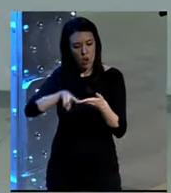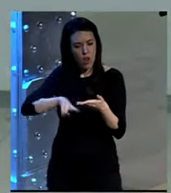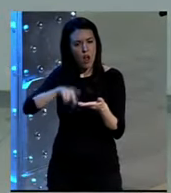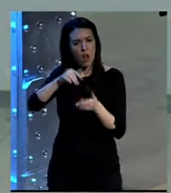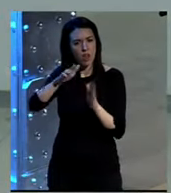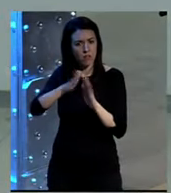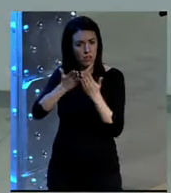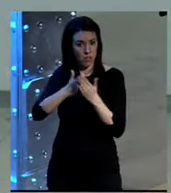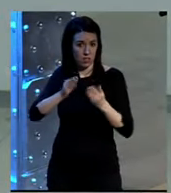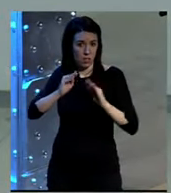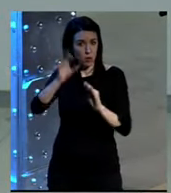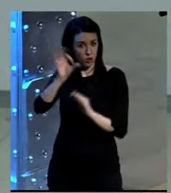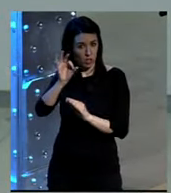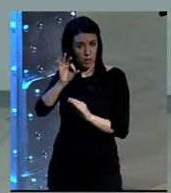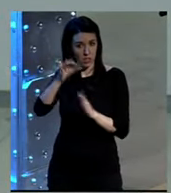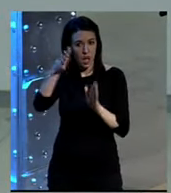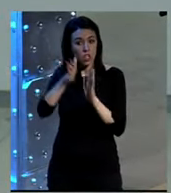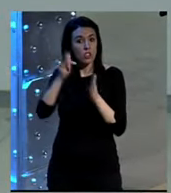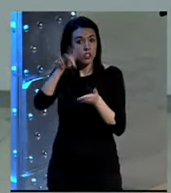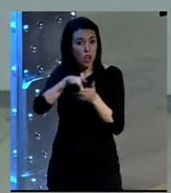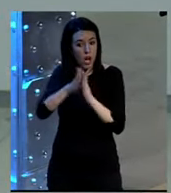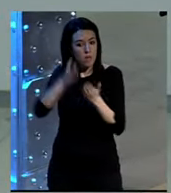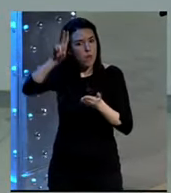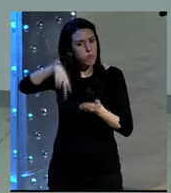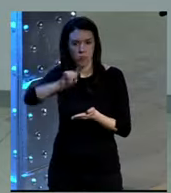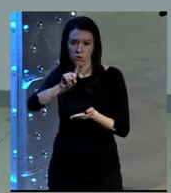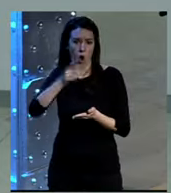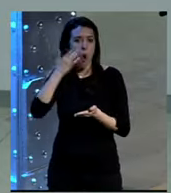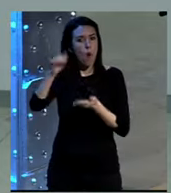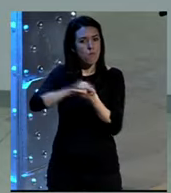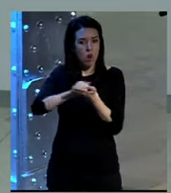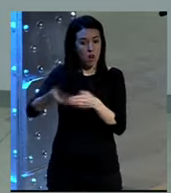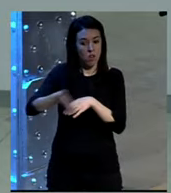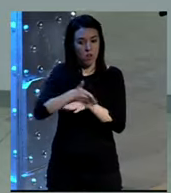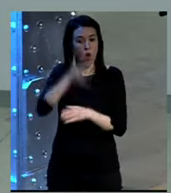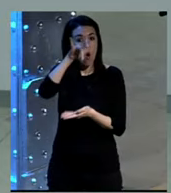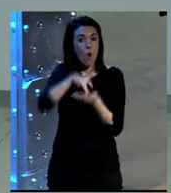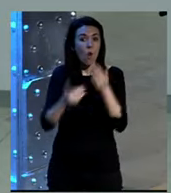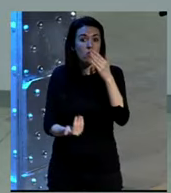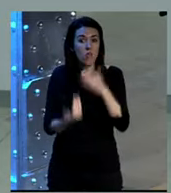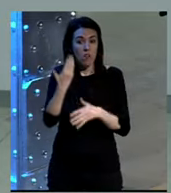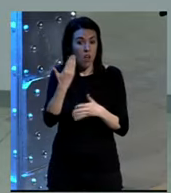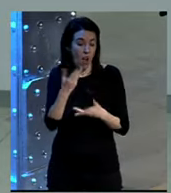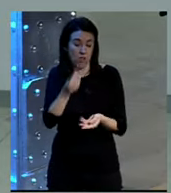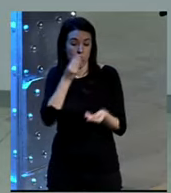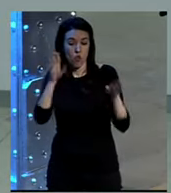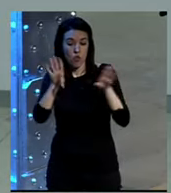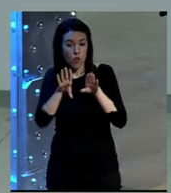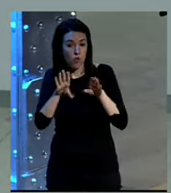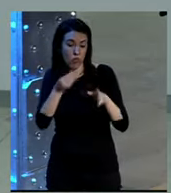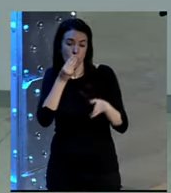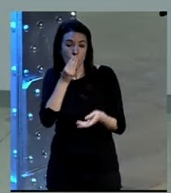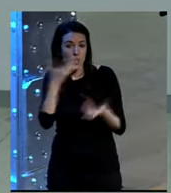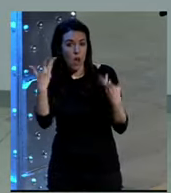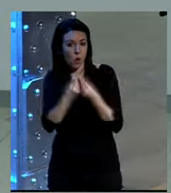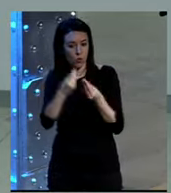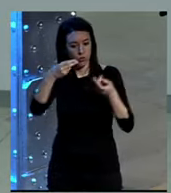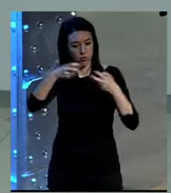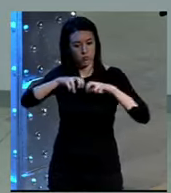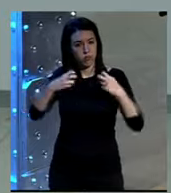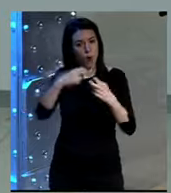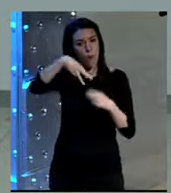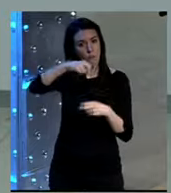todavía en borrador, y un día en una comida con Manolo y Sebastián. Y bueno,